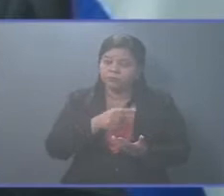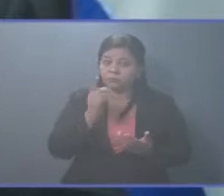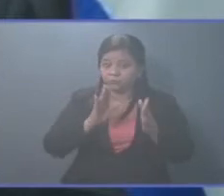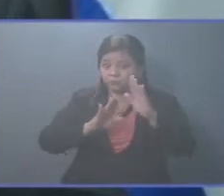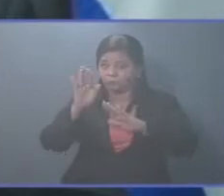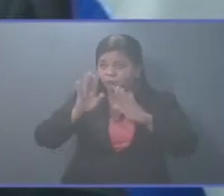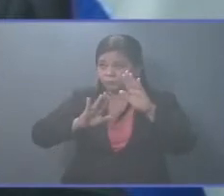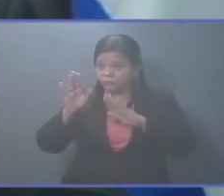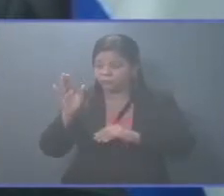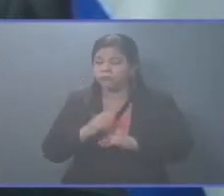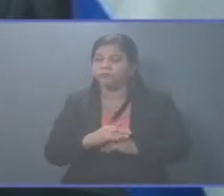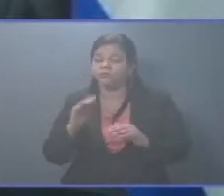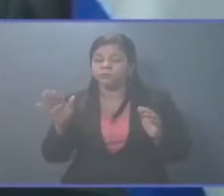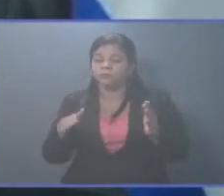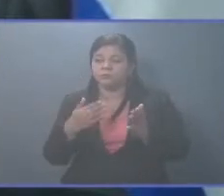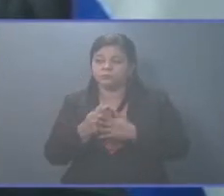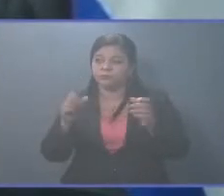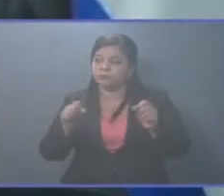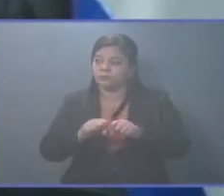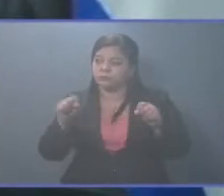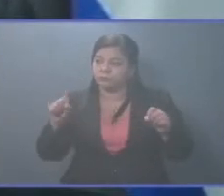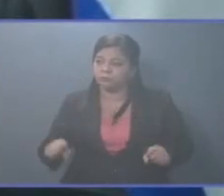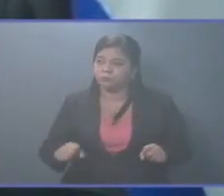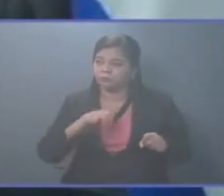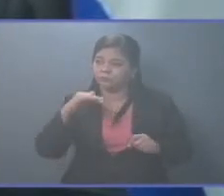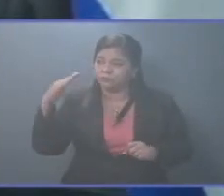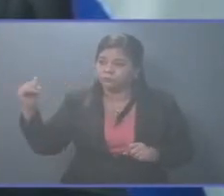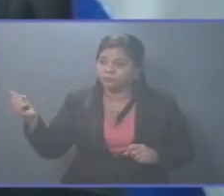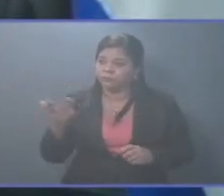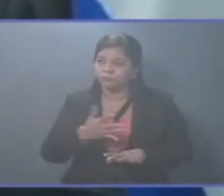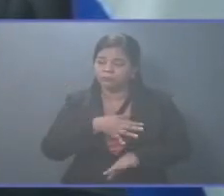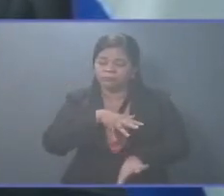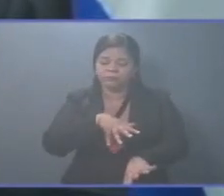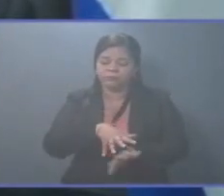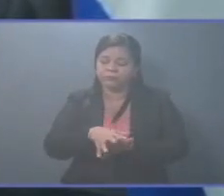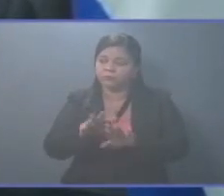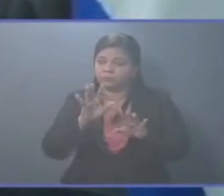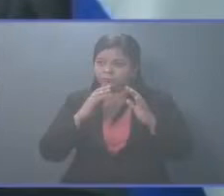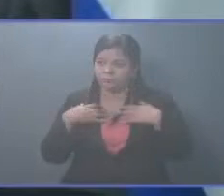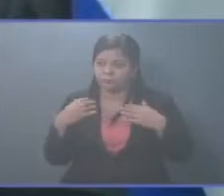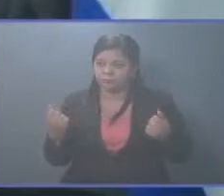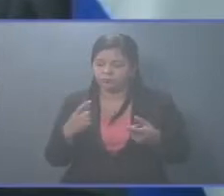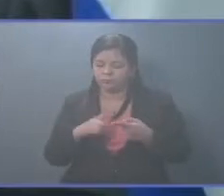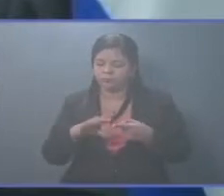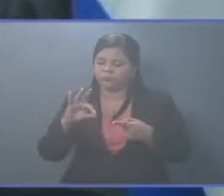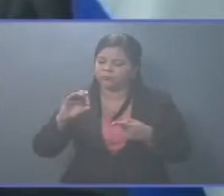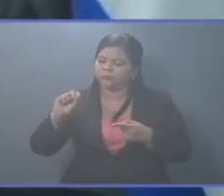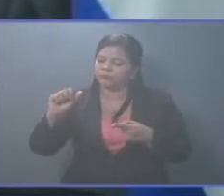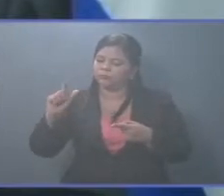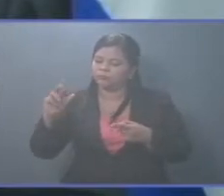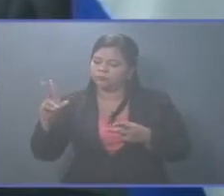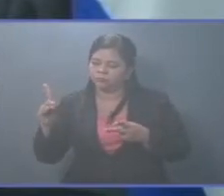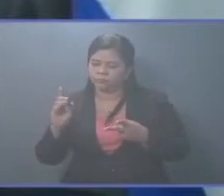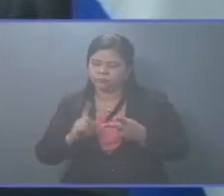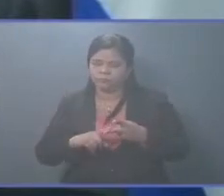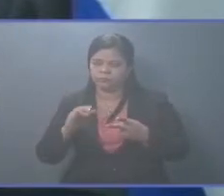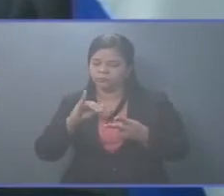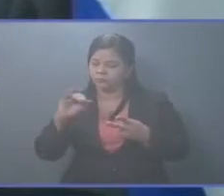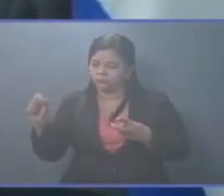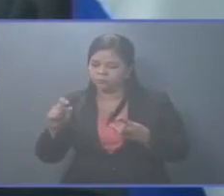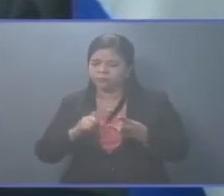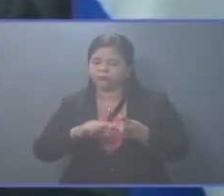participar en el Sistema Nacional Integrado de Salud, no solo en el MinSal, sino que el tema de Fosalud, Sanidad Militar, Bienestar